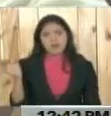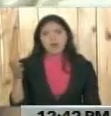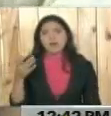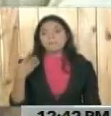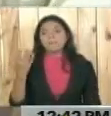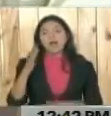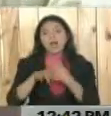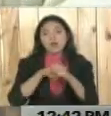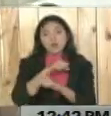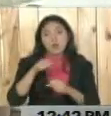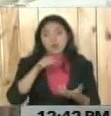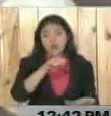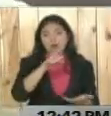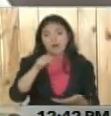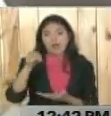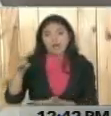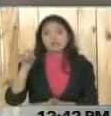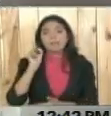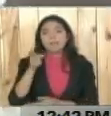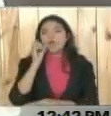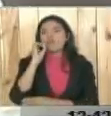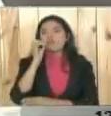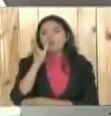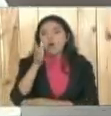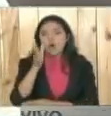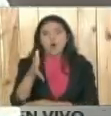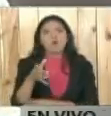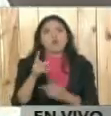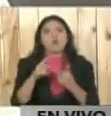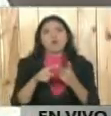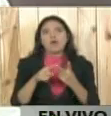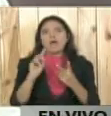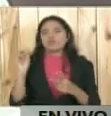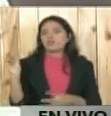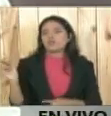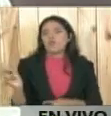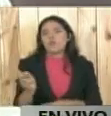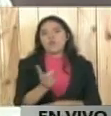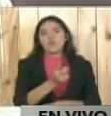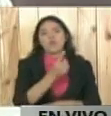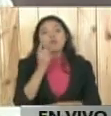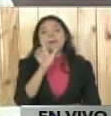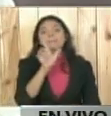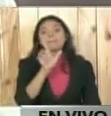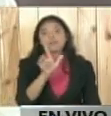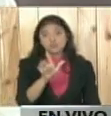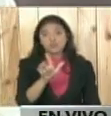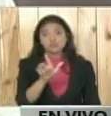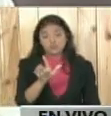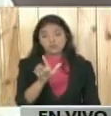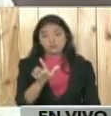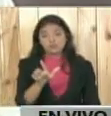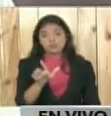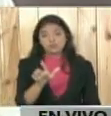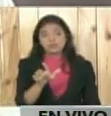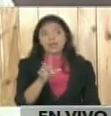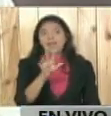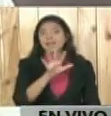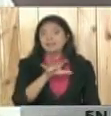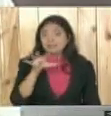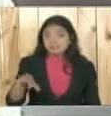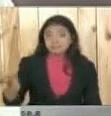los clubs, llevarlos como cineforos, llevárselos al PSUV. Nacional, nacional